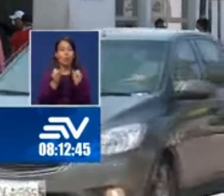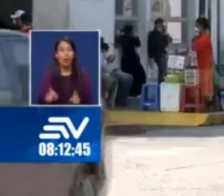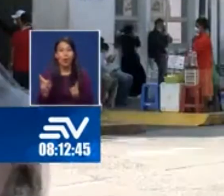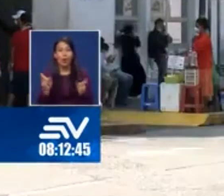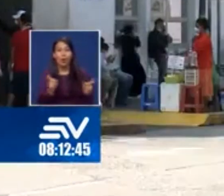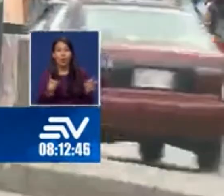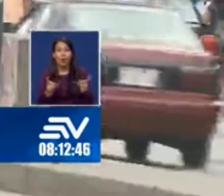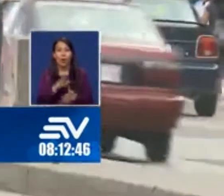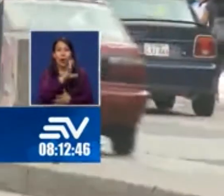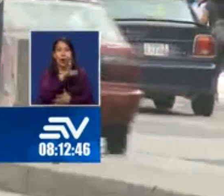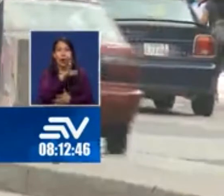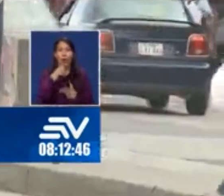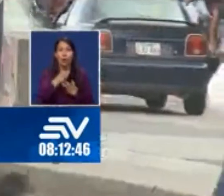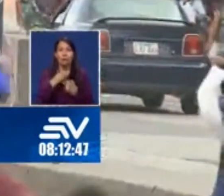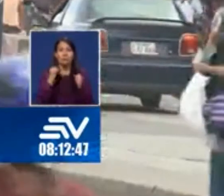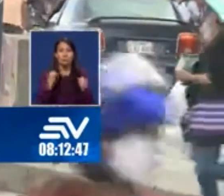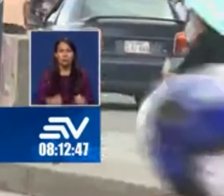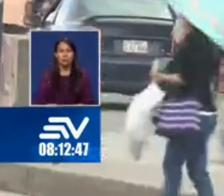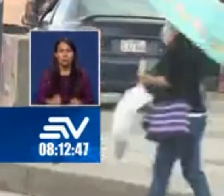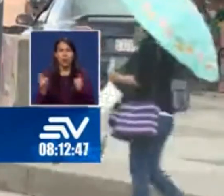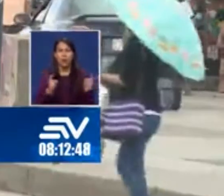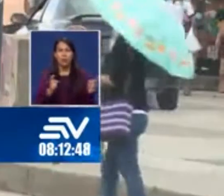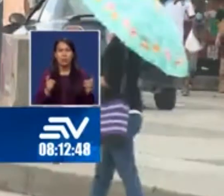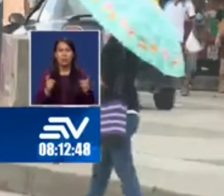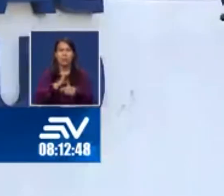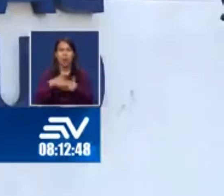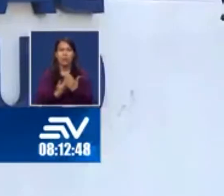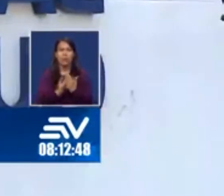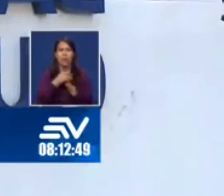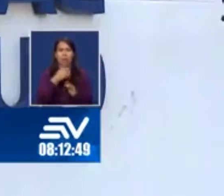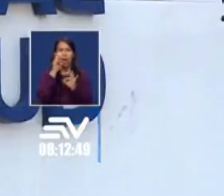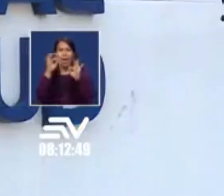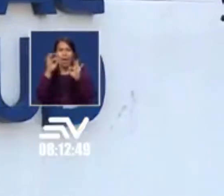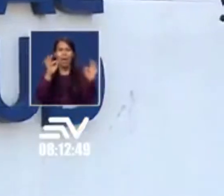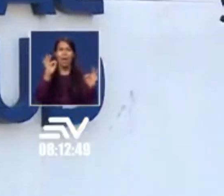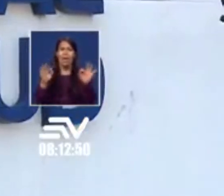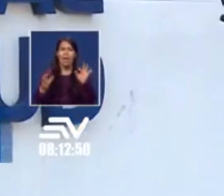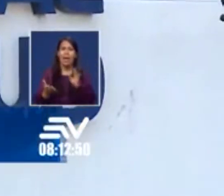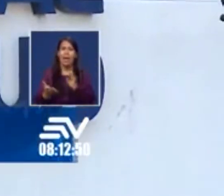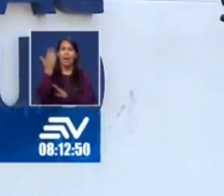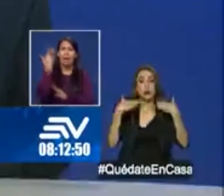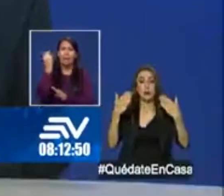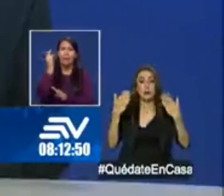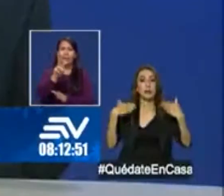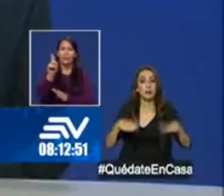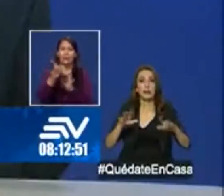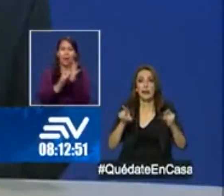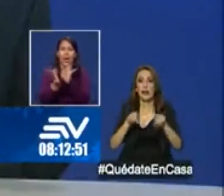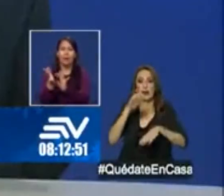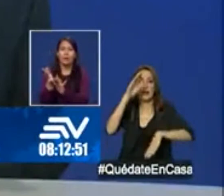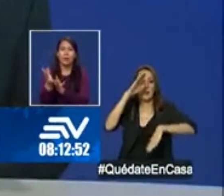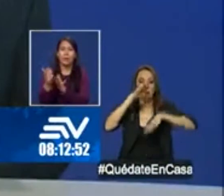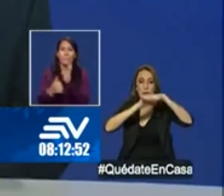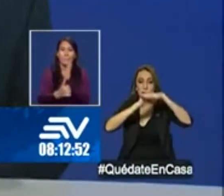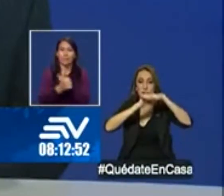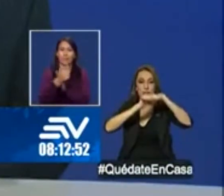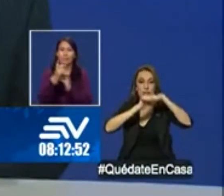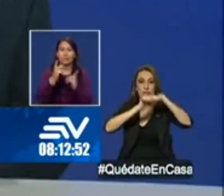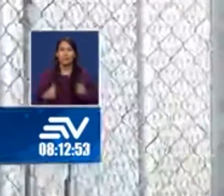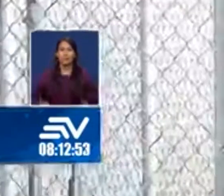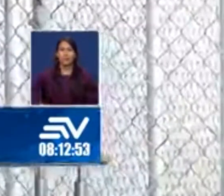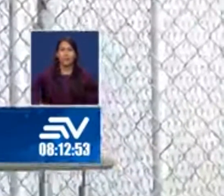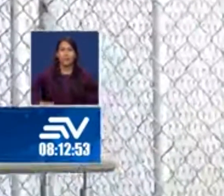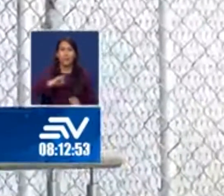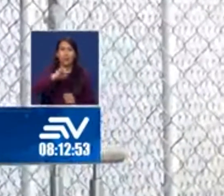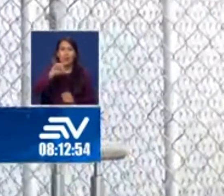o desacelerar los índices de contagio de coronavirus, pese a que el pasado 21 de abril, el ministro de Salud, Juan